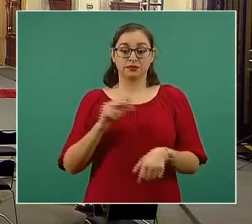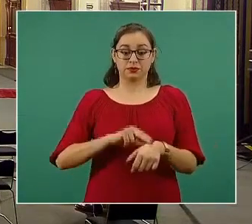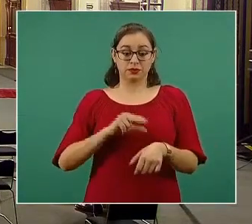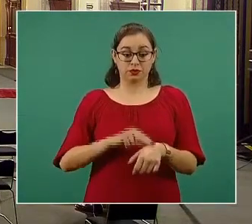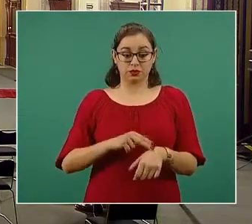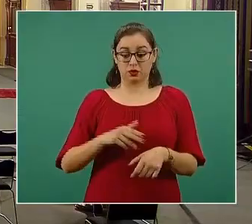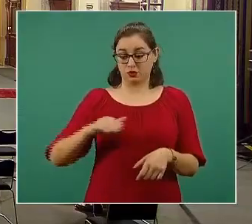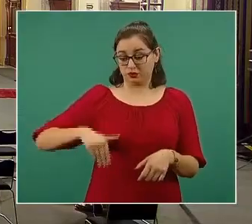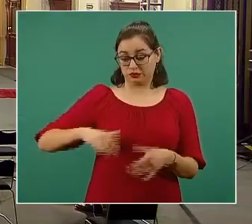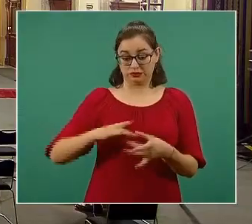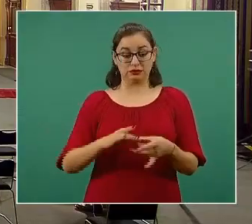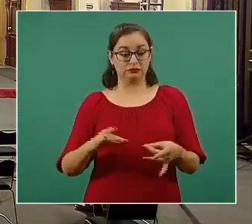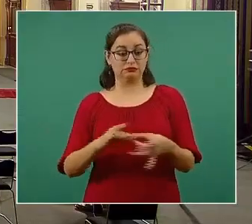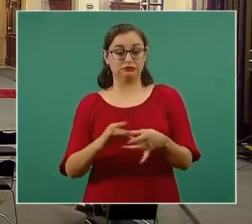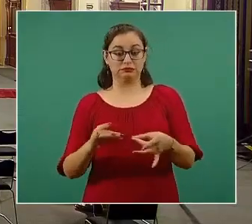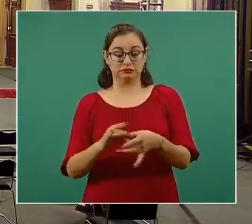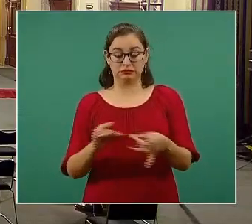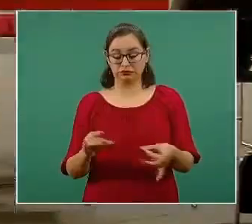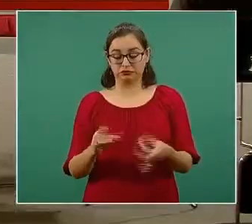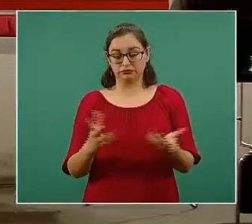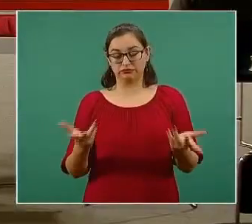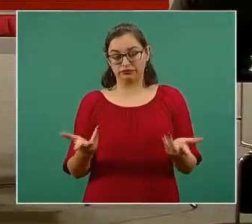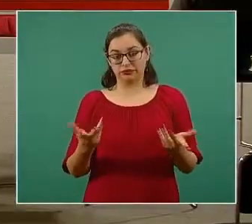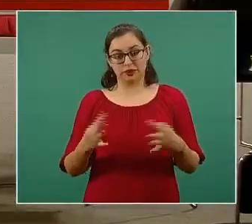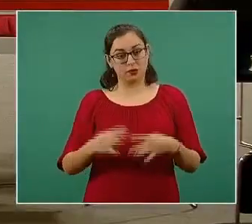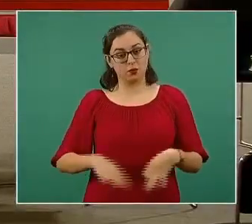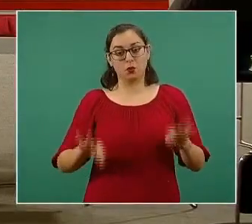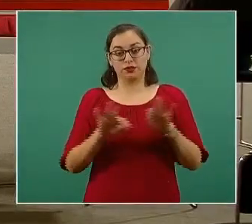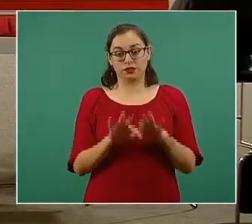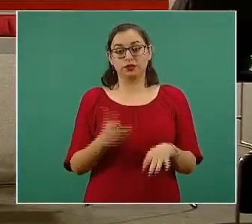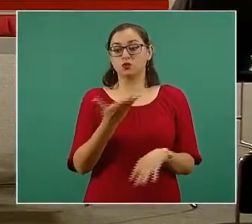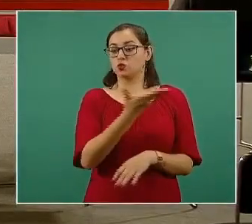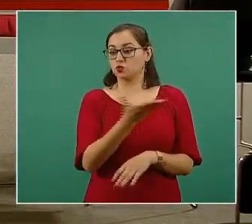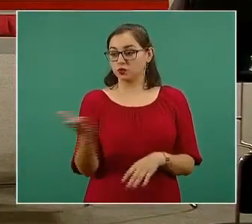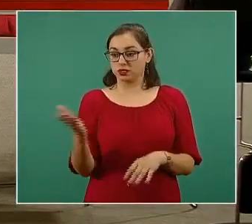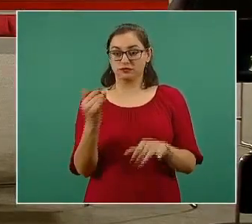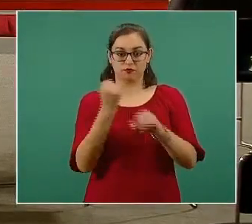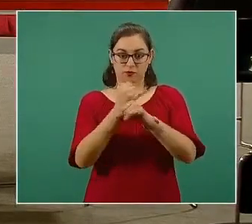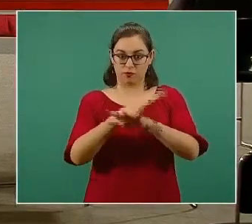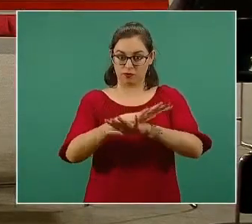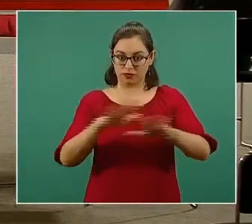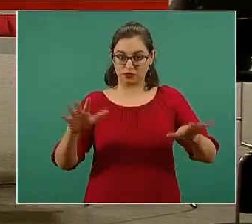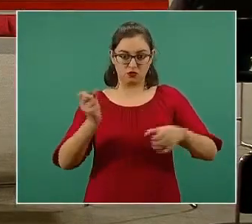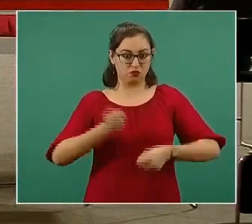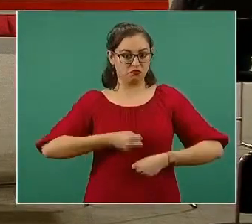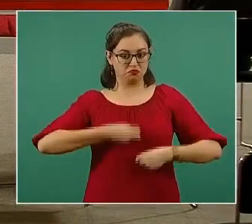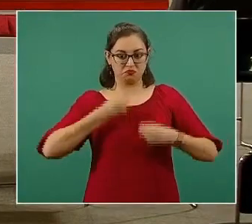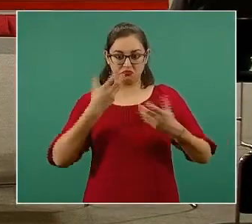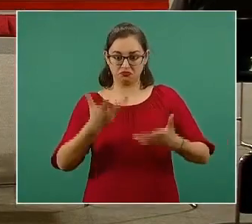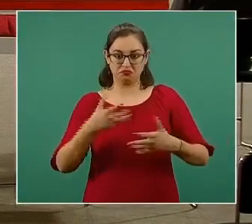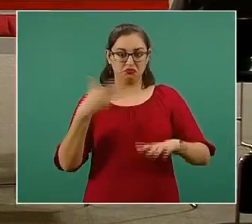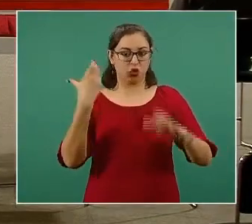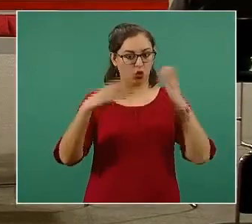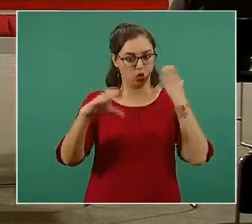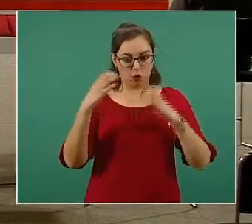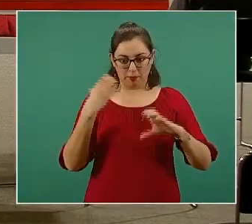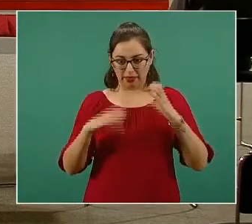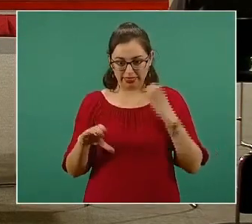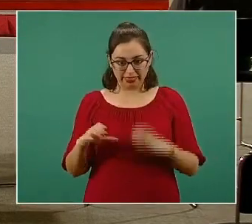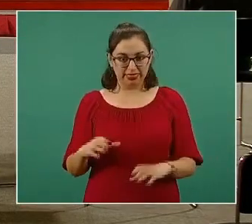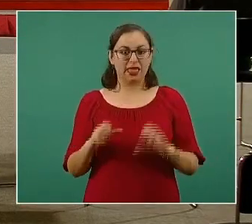de nuestro mayor interés que usted tenga una vía de comunicación, que usted pueda expresar inquietudes o que usted